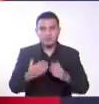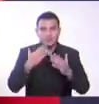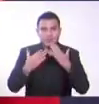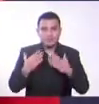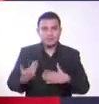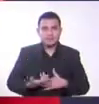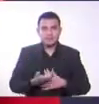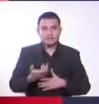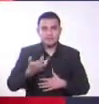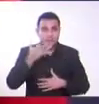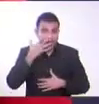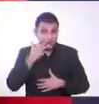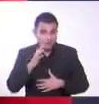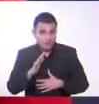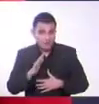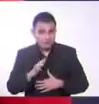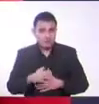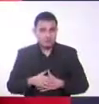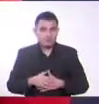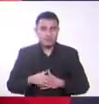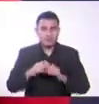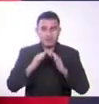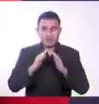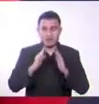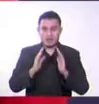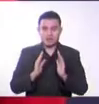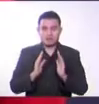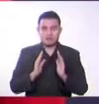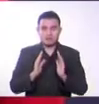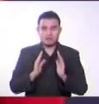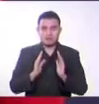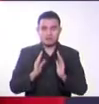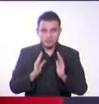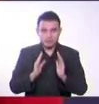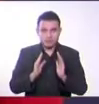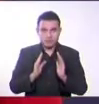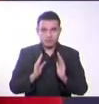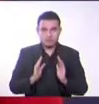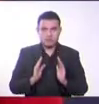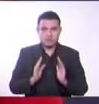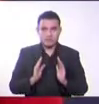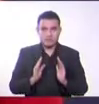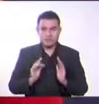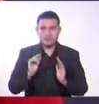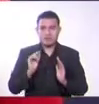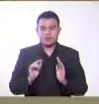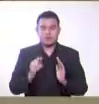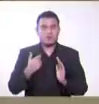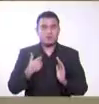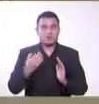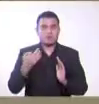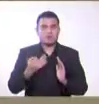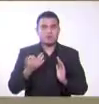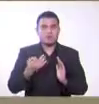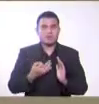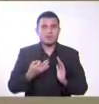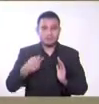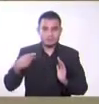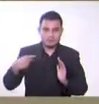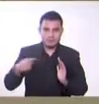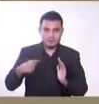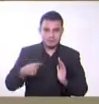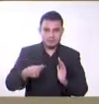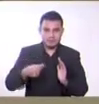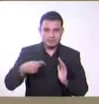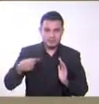ejemplo, cuando estamos en una casa. Tenemos en nuestro hogar, necesitamos un ingreso para